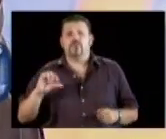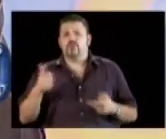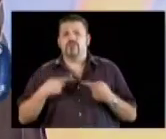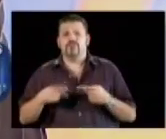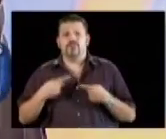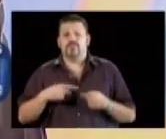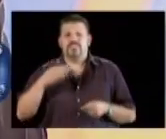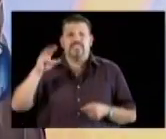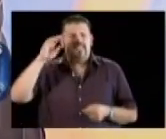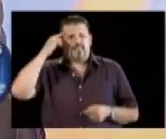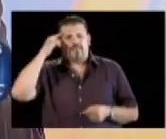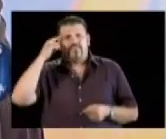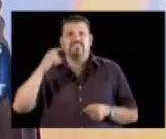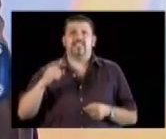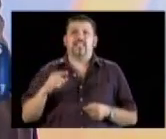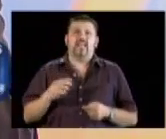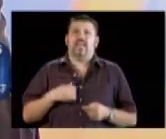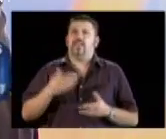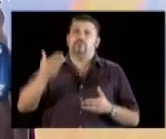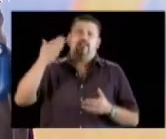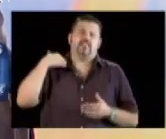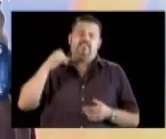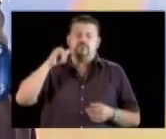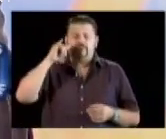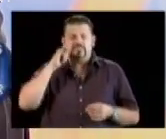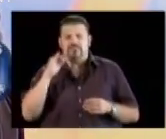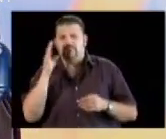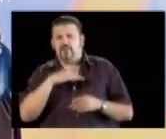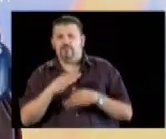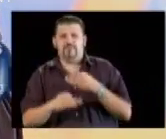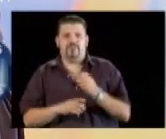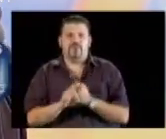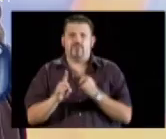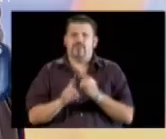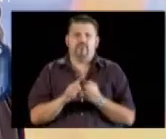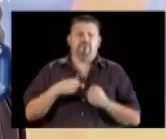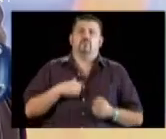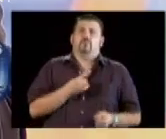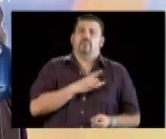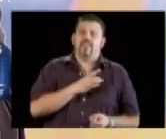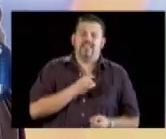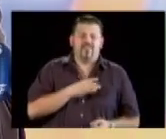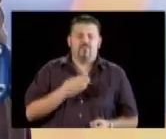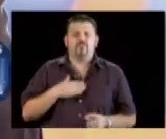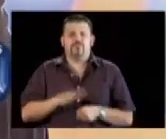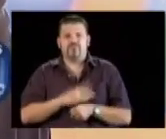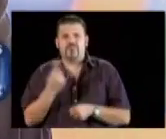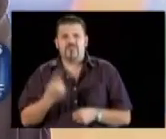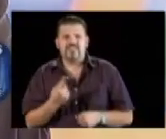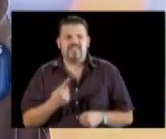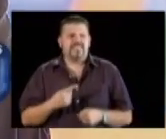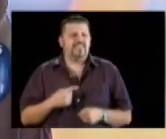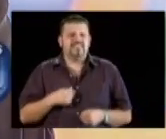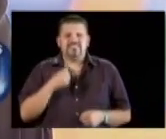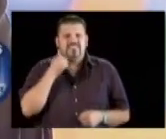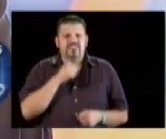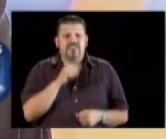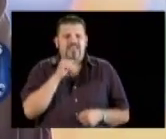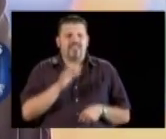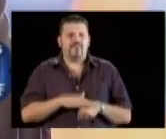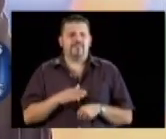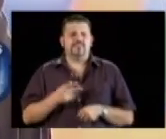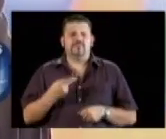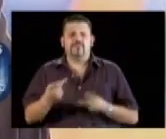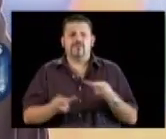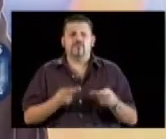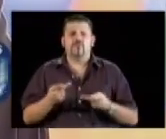y decir, ah, qué güey fui, por qué no le entré, por qué no hice caso, por qué tuve miedo, por qué fui escéptico. Yo más me pregunto, ¿qué